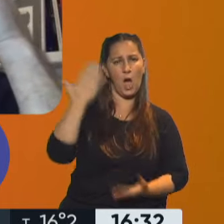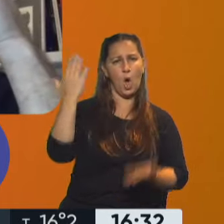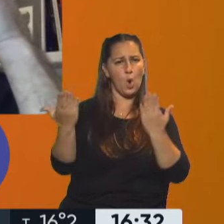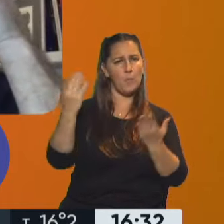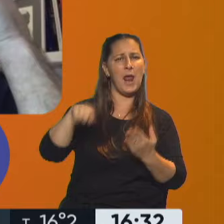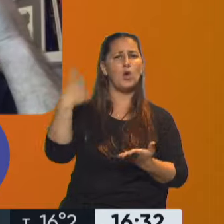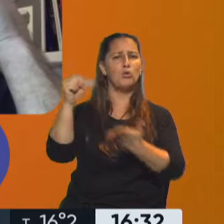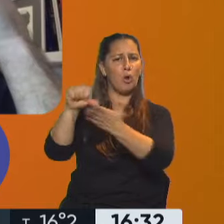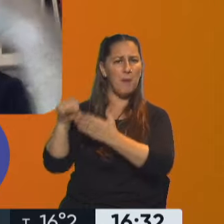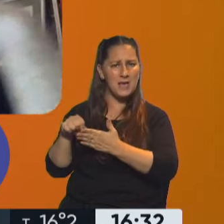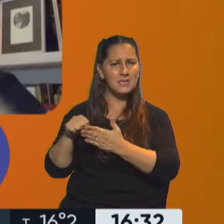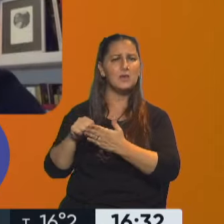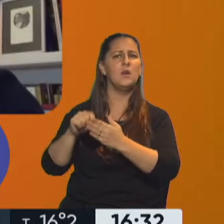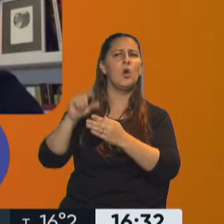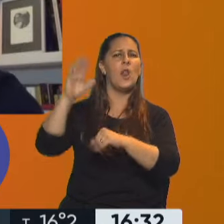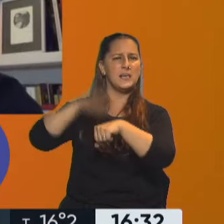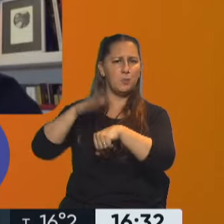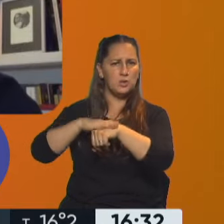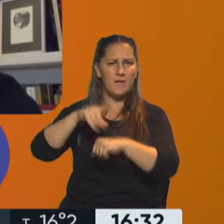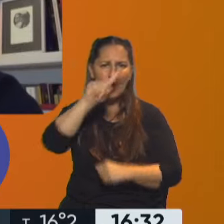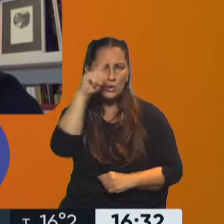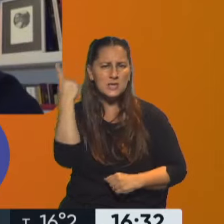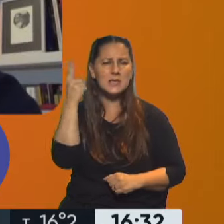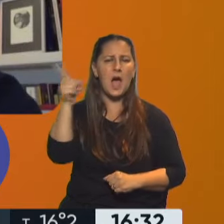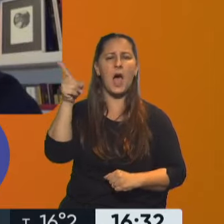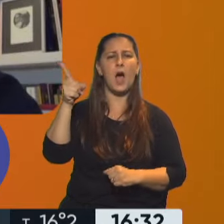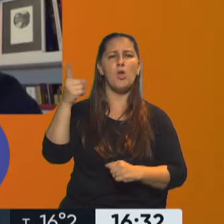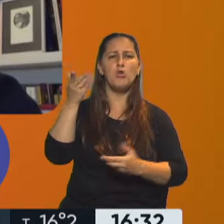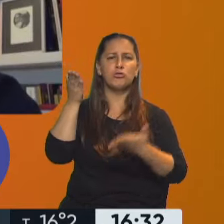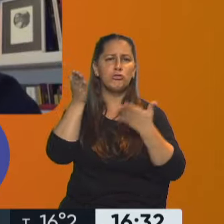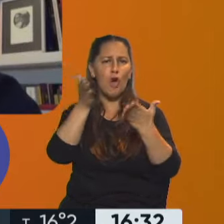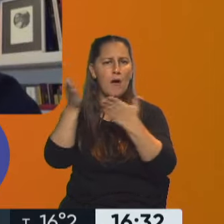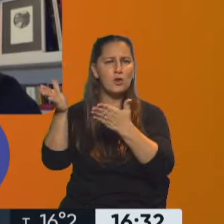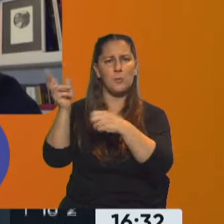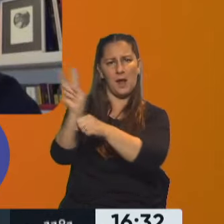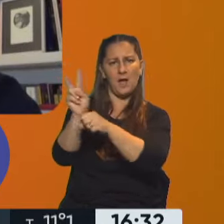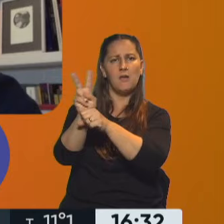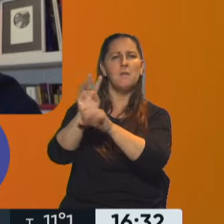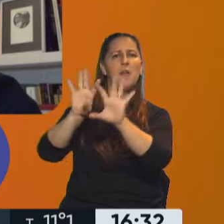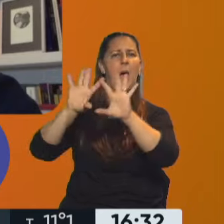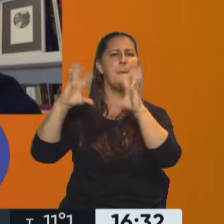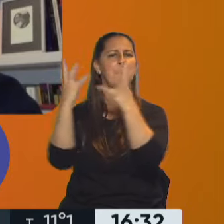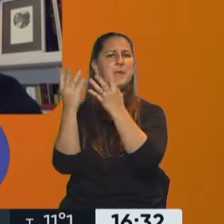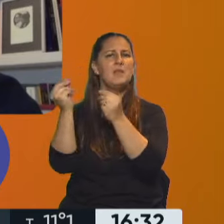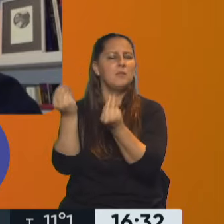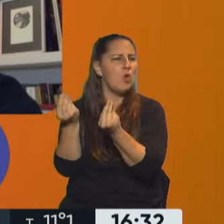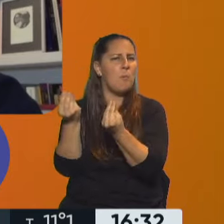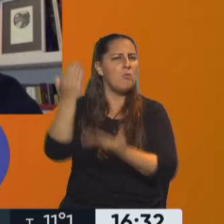nivel ambiental, en cuanto a políticas, en cuanto a colaboración para la preservación del medio ambiente?